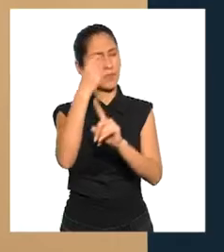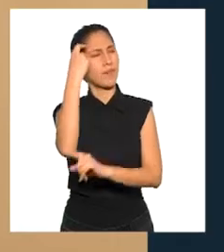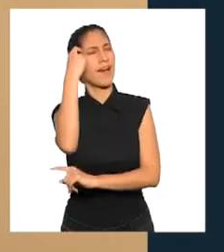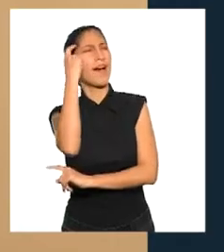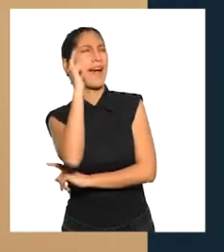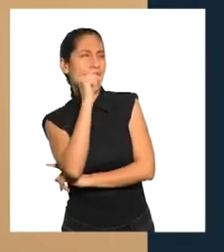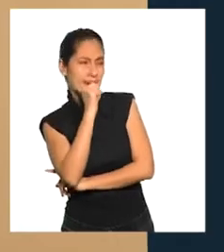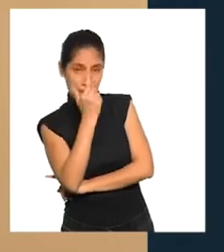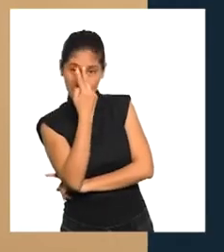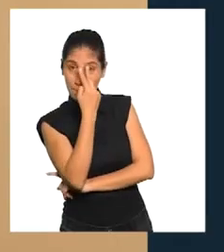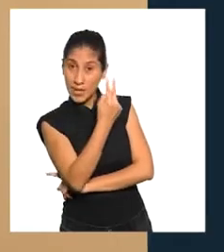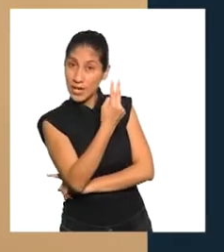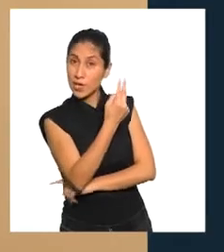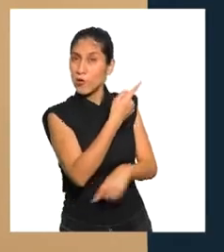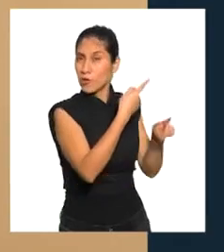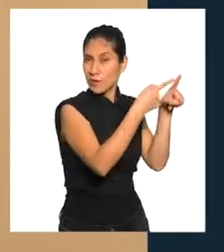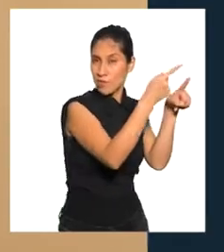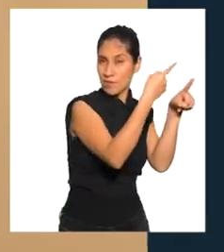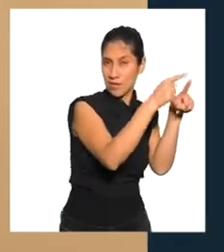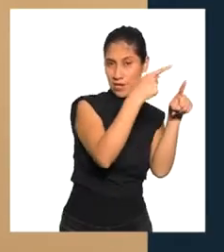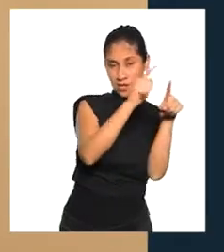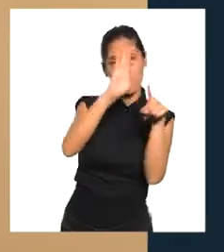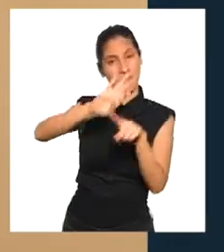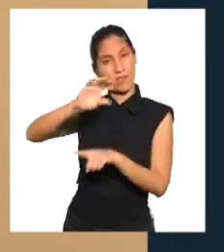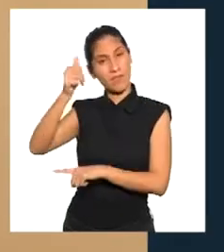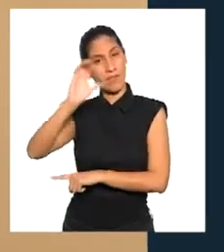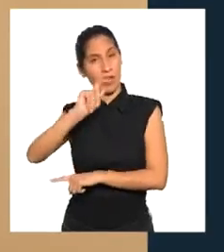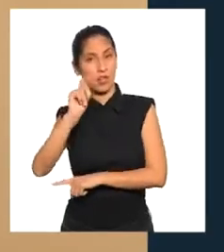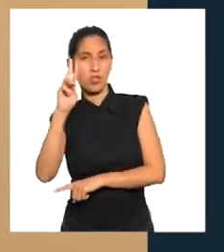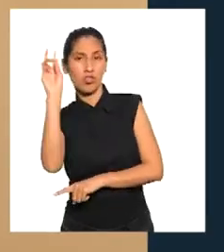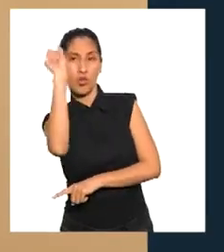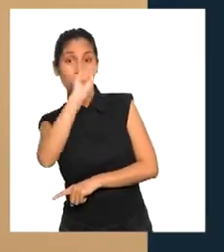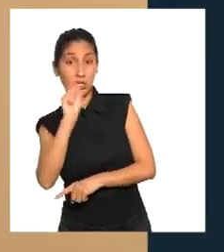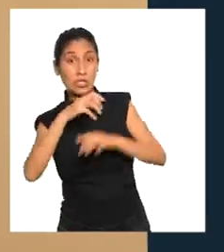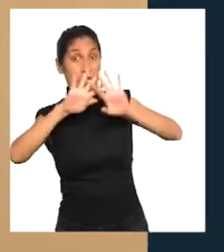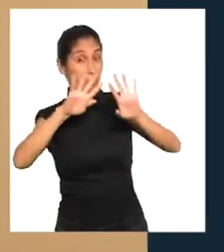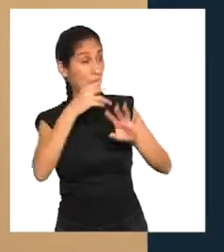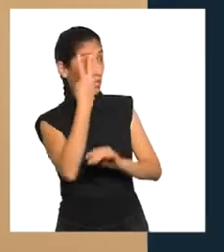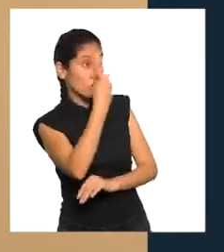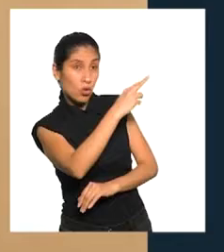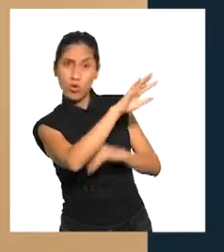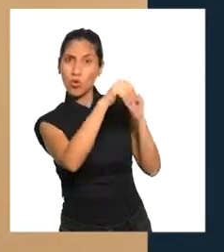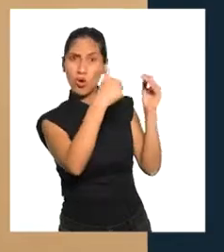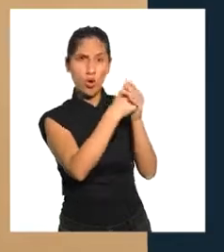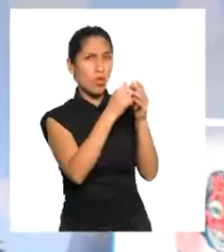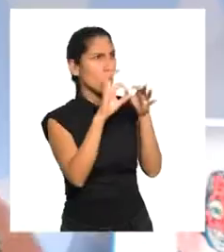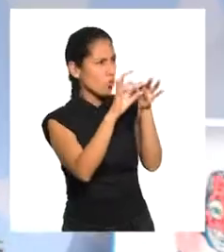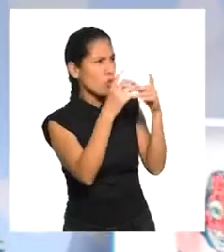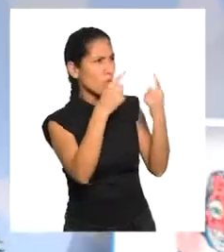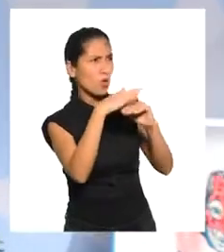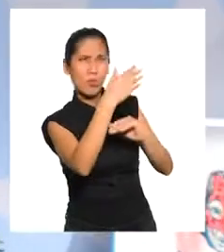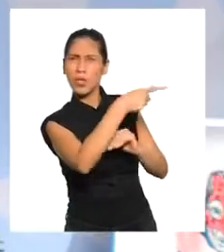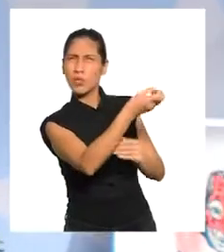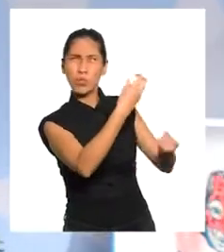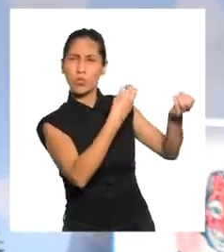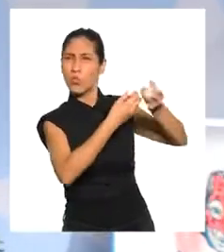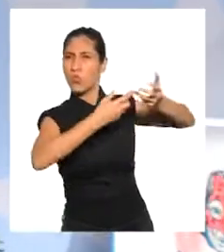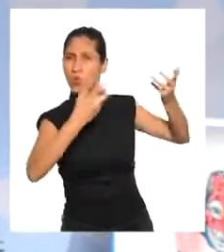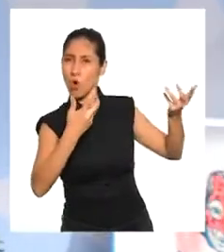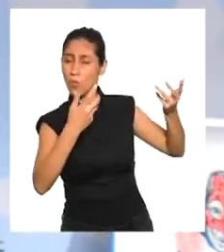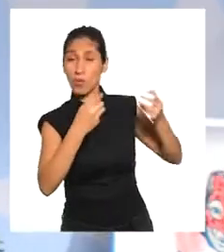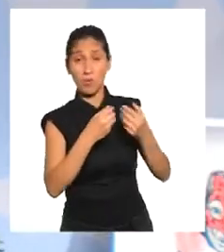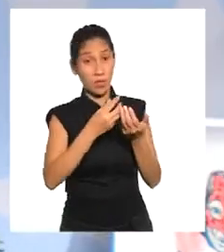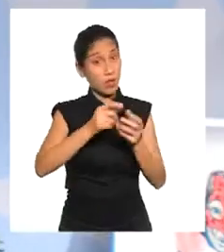los distintos factores que podrían afectar la comprensión de lo que uno quiere decir. ¿Y las personas